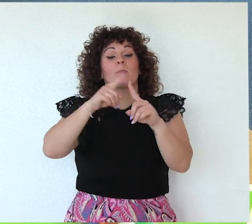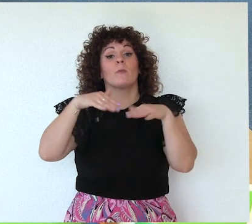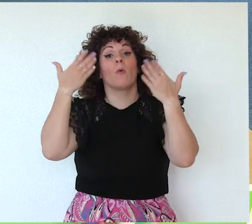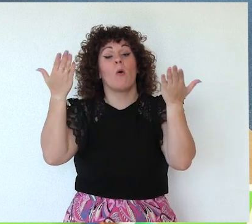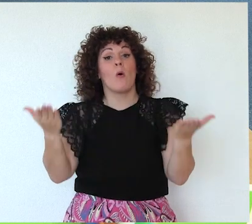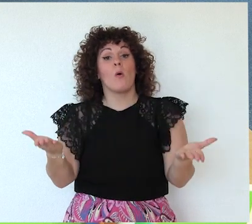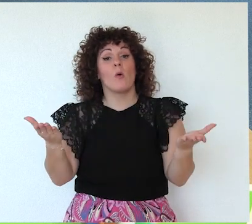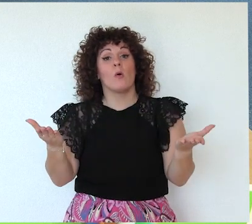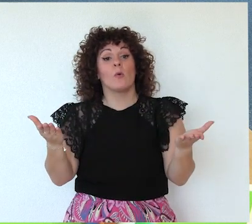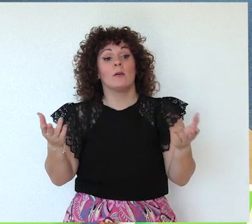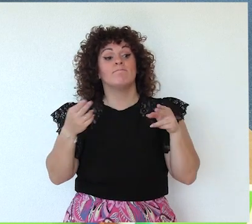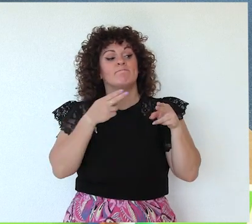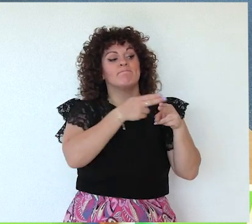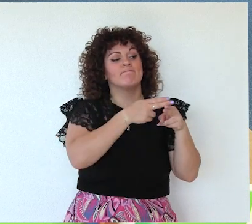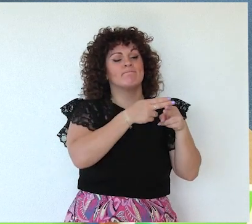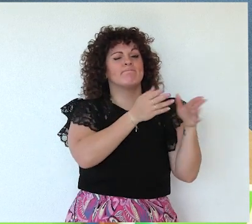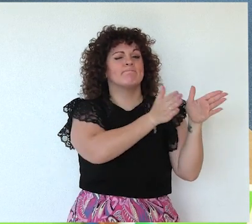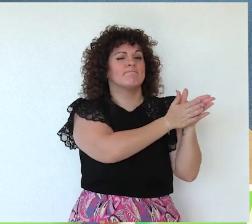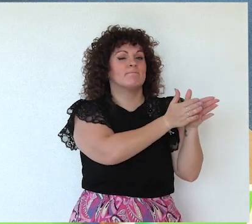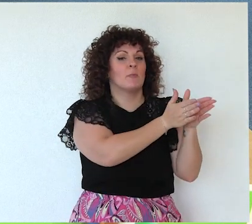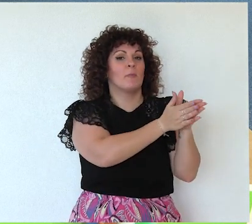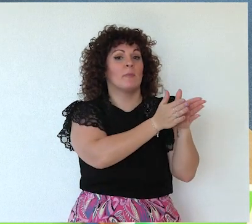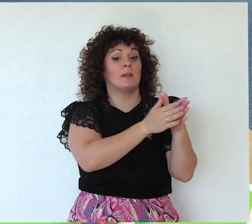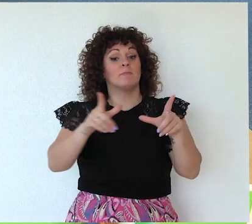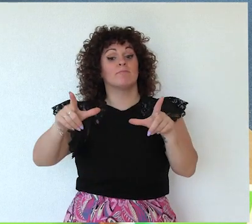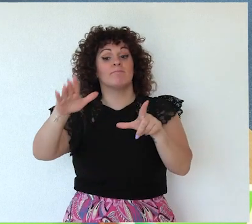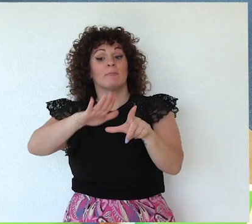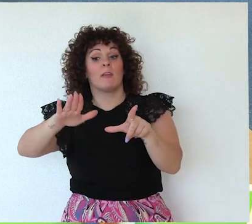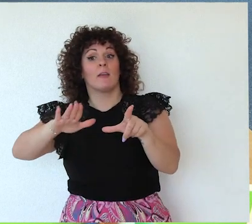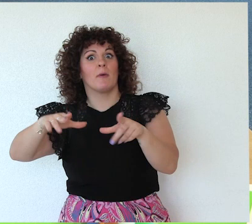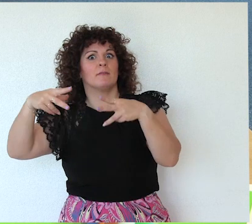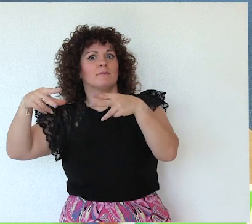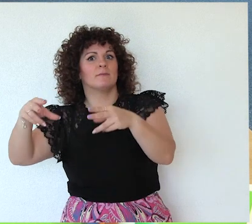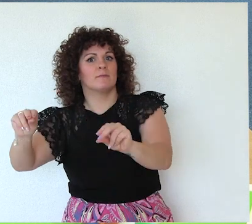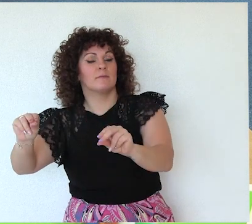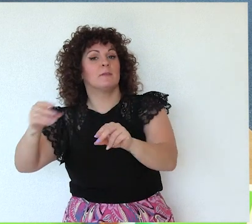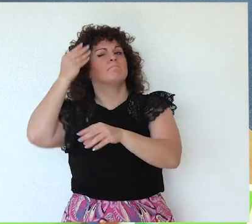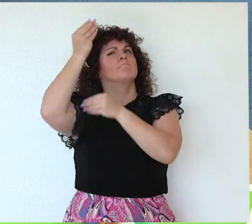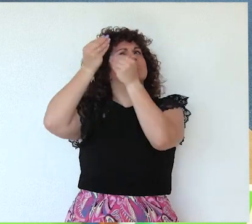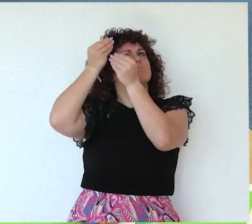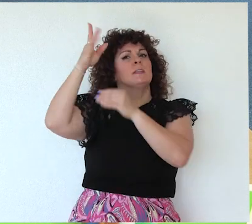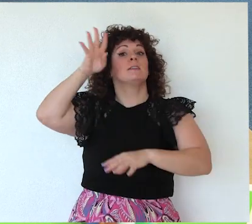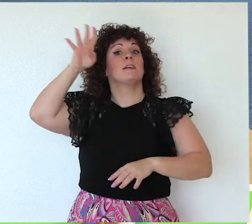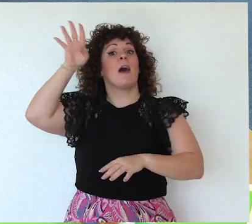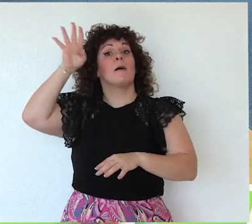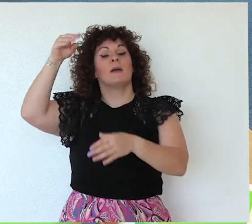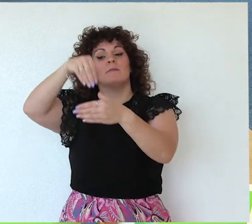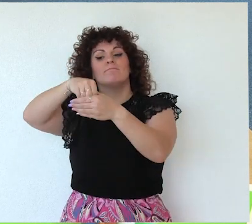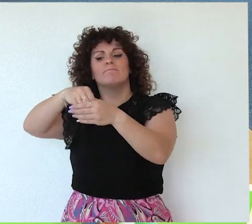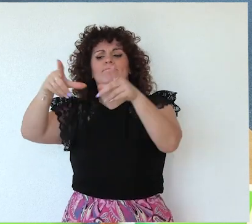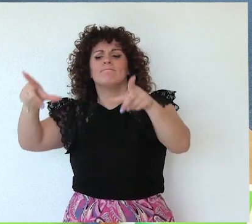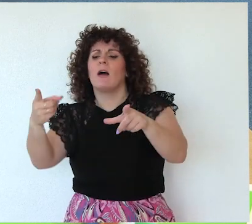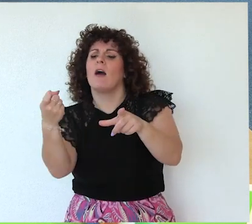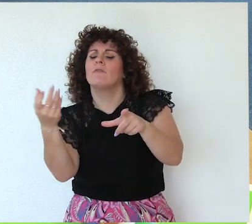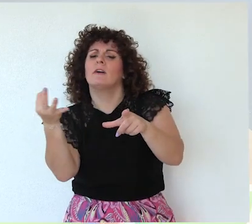El propósito de este ejercicio es que el compañero complete la imagen con lo que cree, imagina,